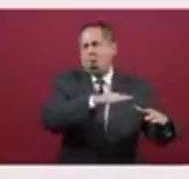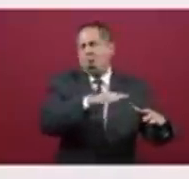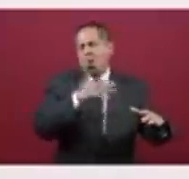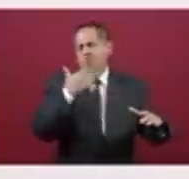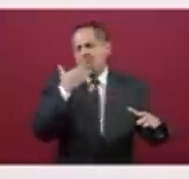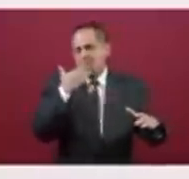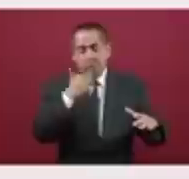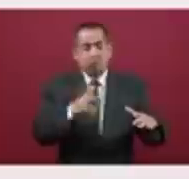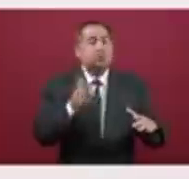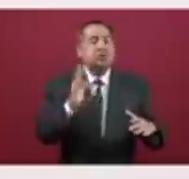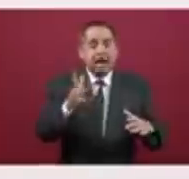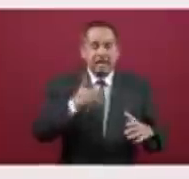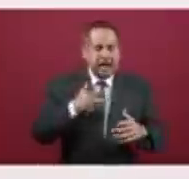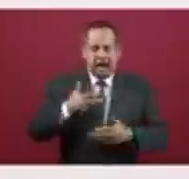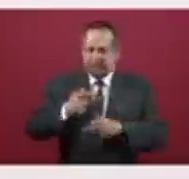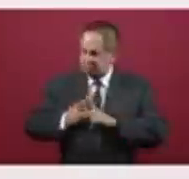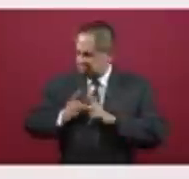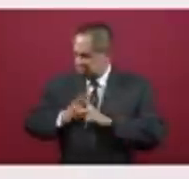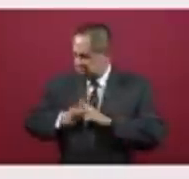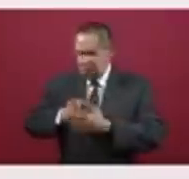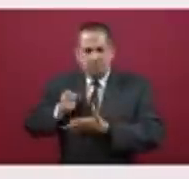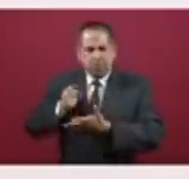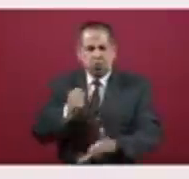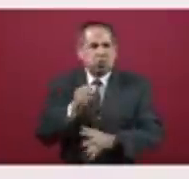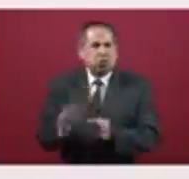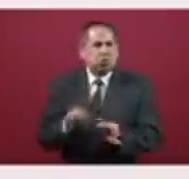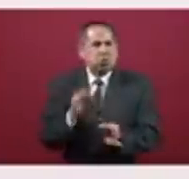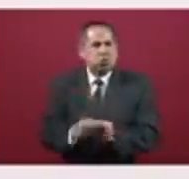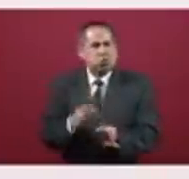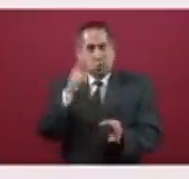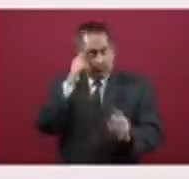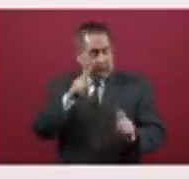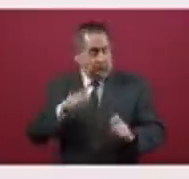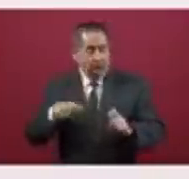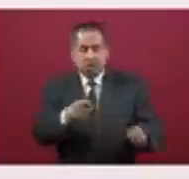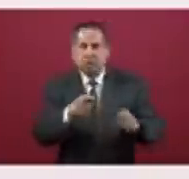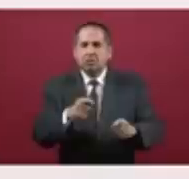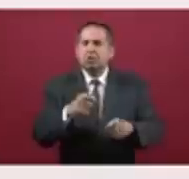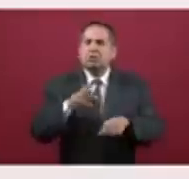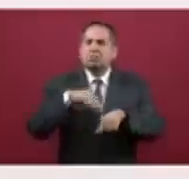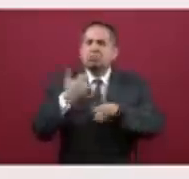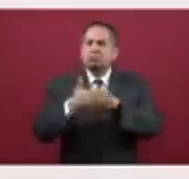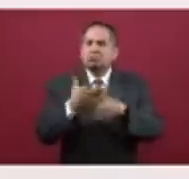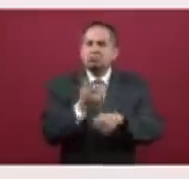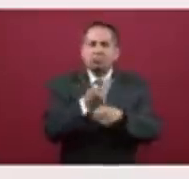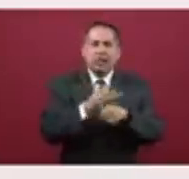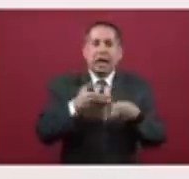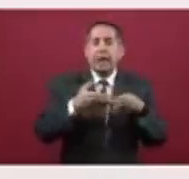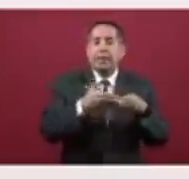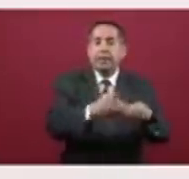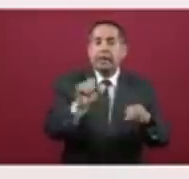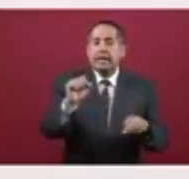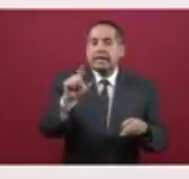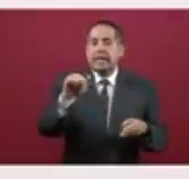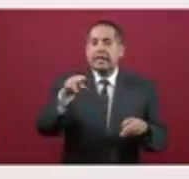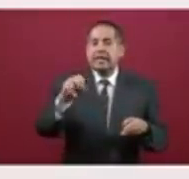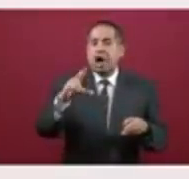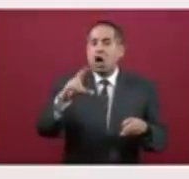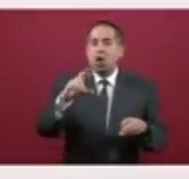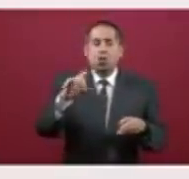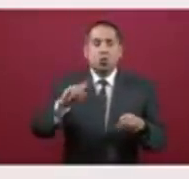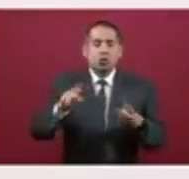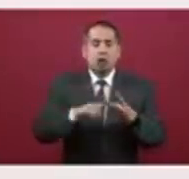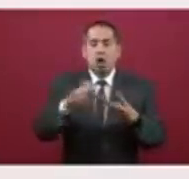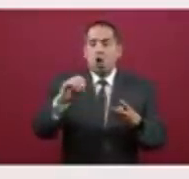ya tenemos el presupuesto para la ampliación de los puertos de salina cruz y coatzacoalcos